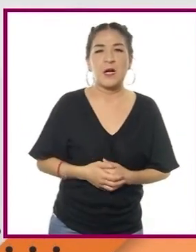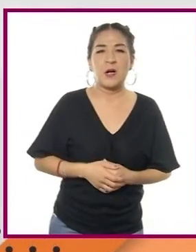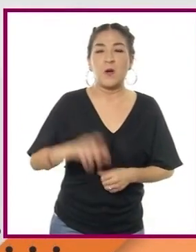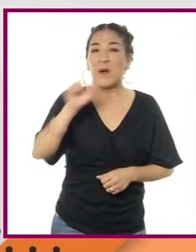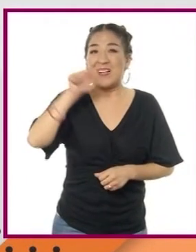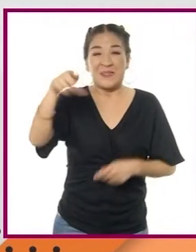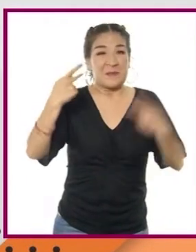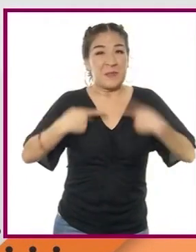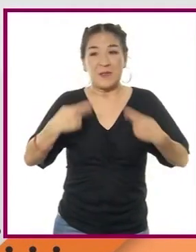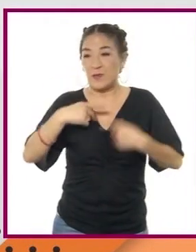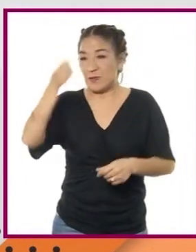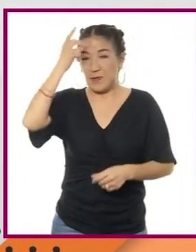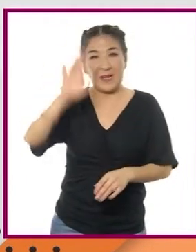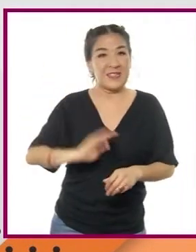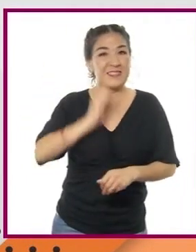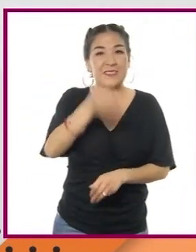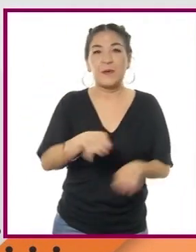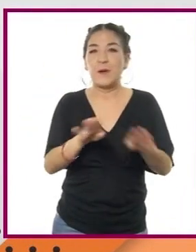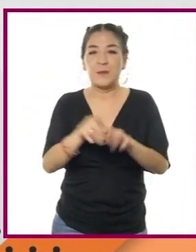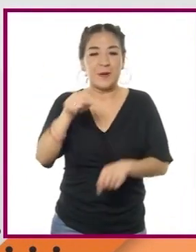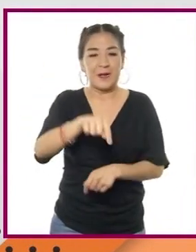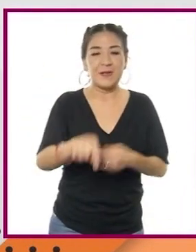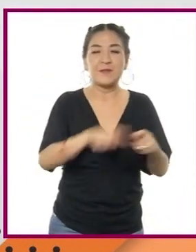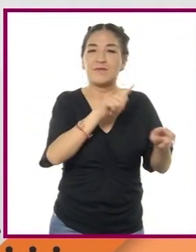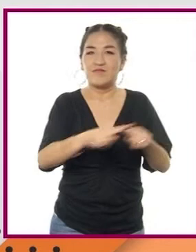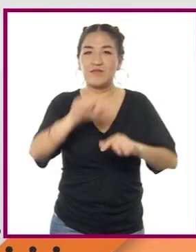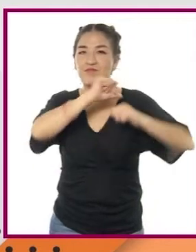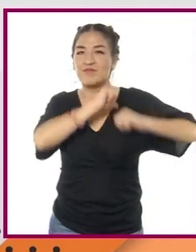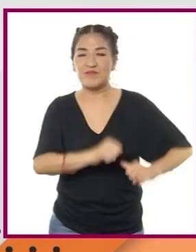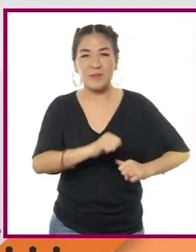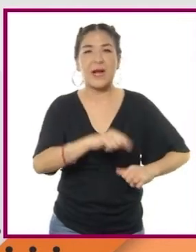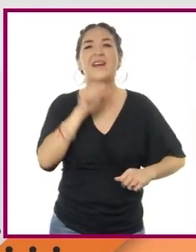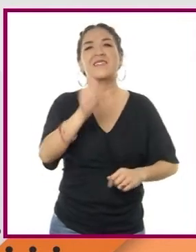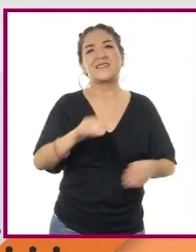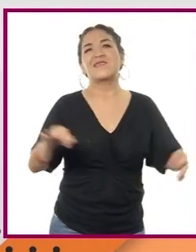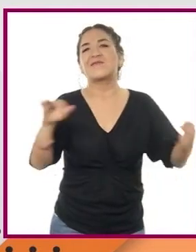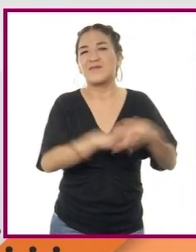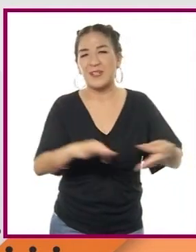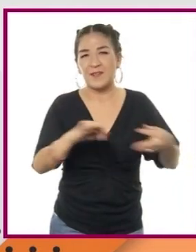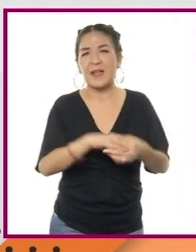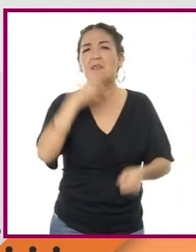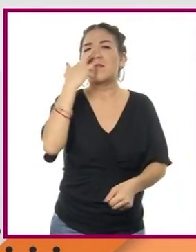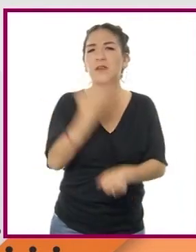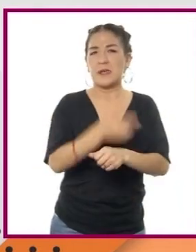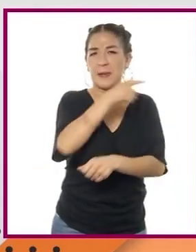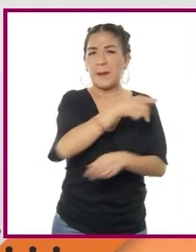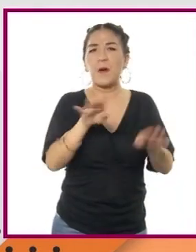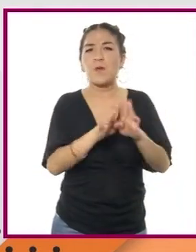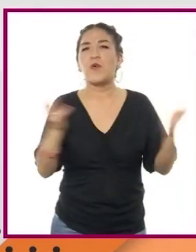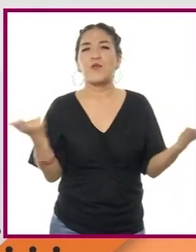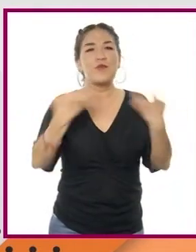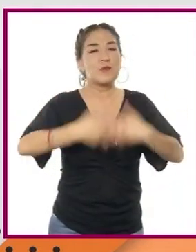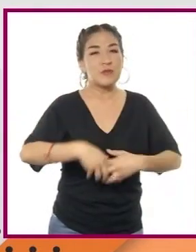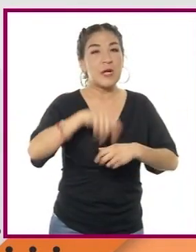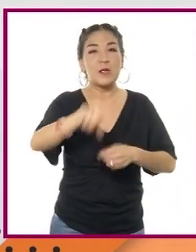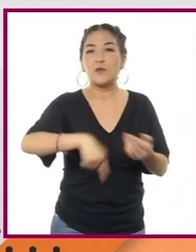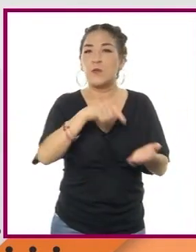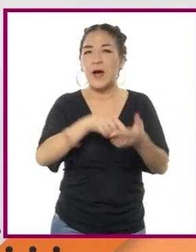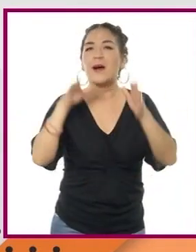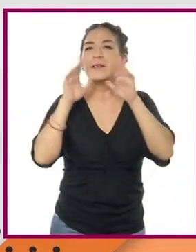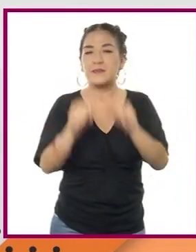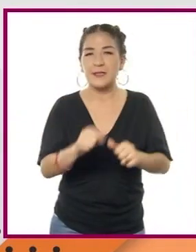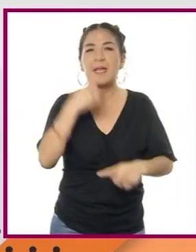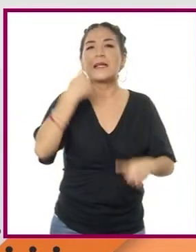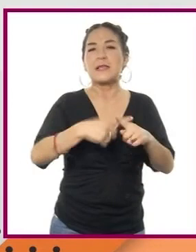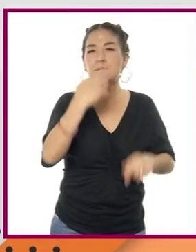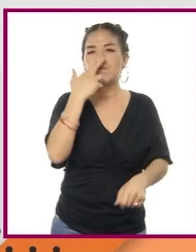administraban personalmente su propiedad, lo cual era bastante frecuente, la responsabilidad del funcionamiento de la hacienda era dejada en